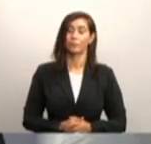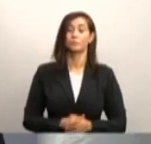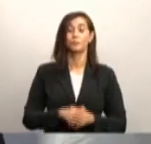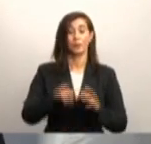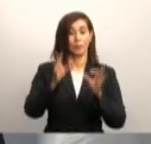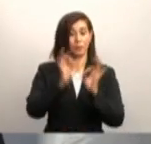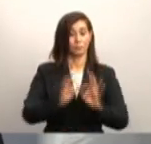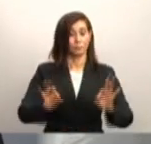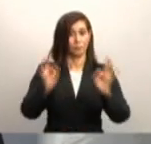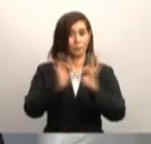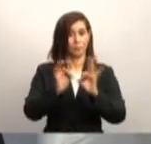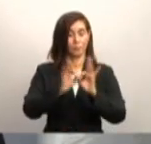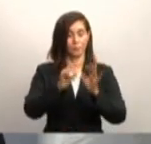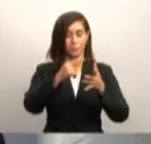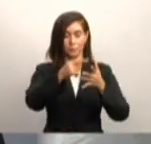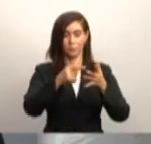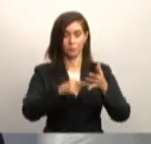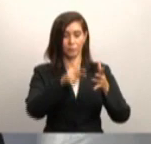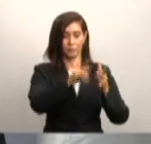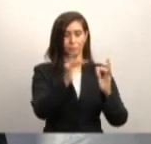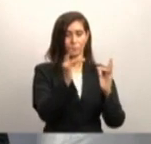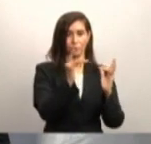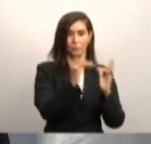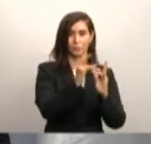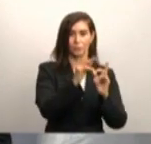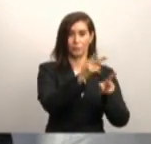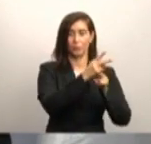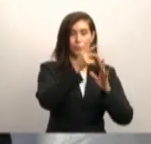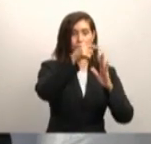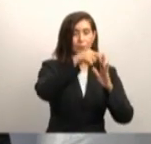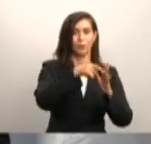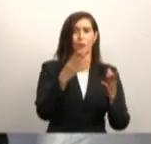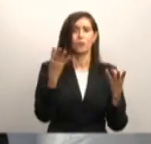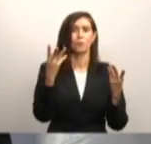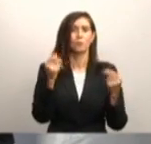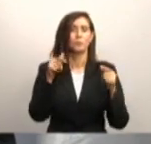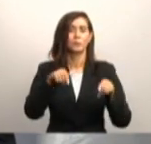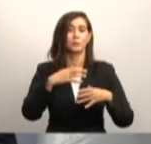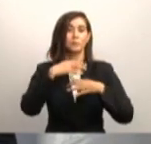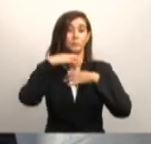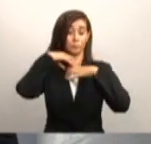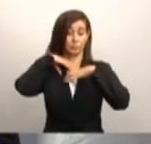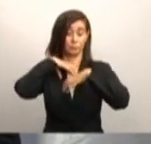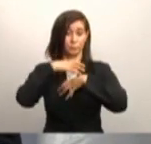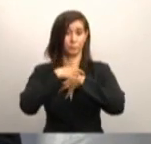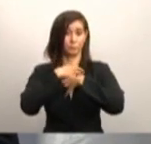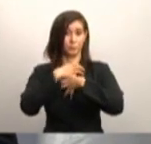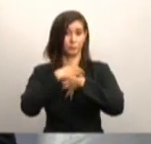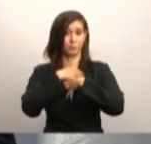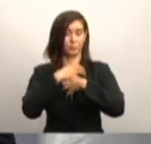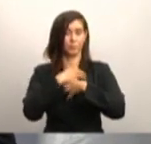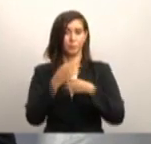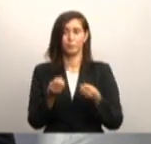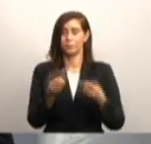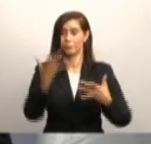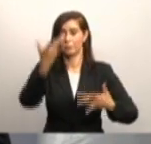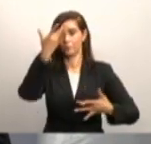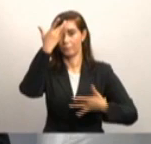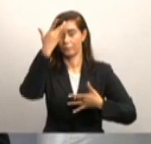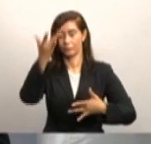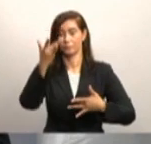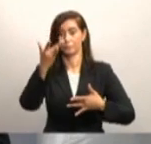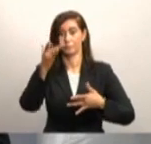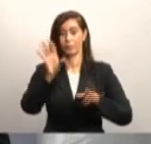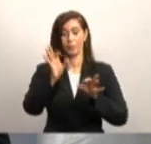UCI, ¿cuántos están en ventilación, que son los pacientes que están más graves? En